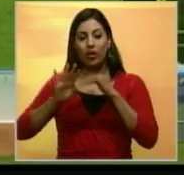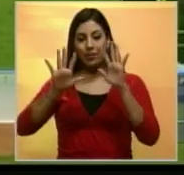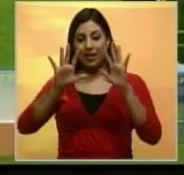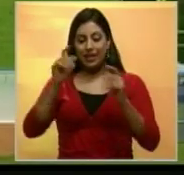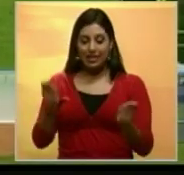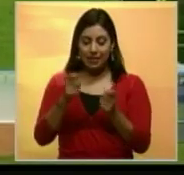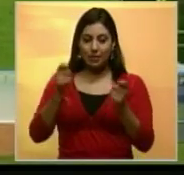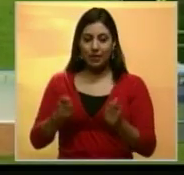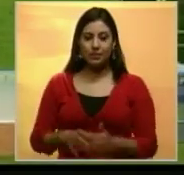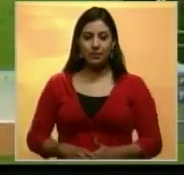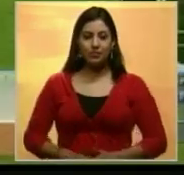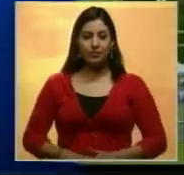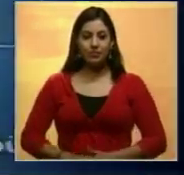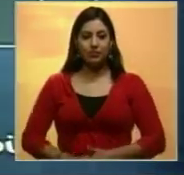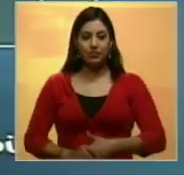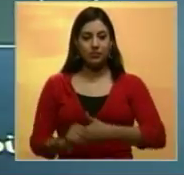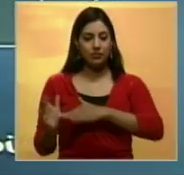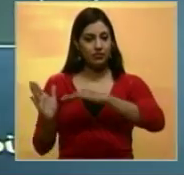10 campañas.